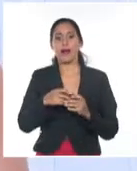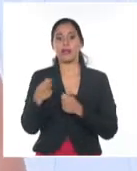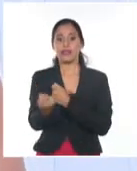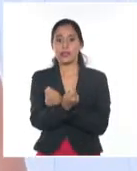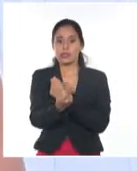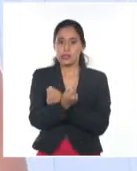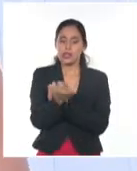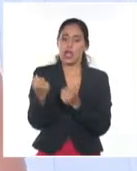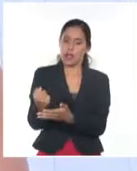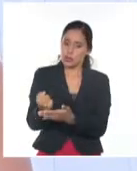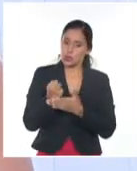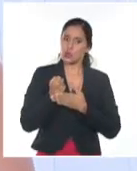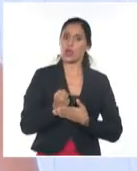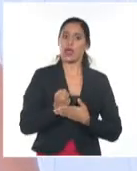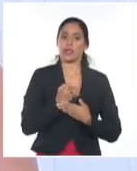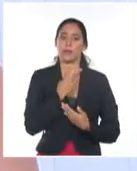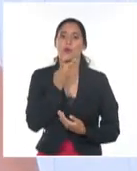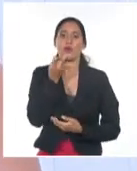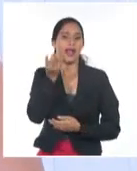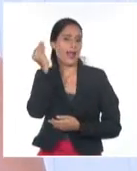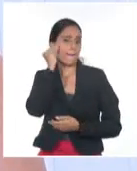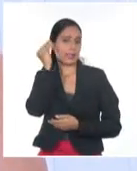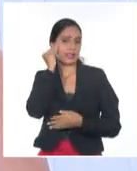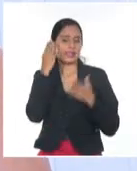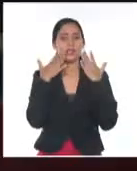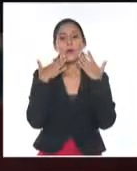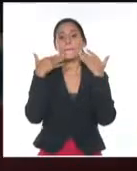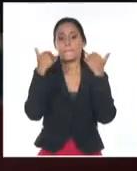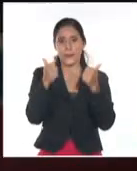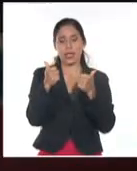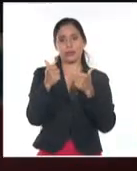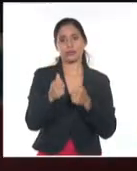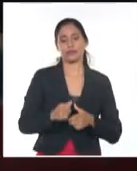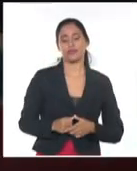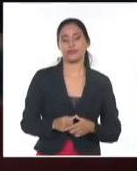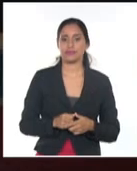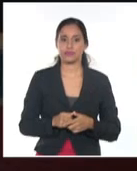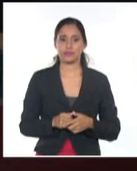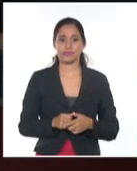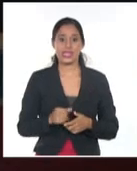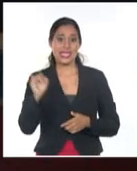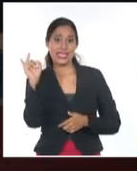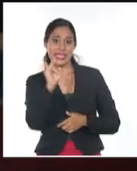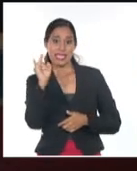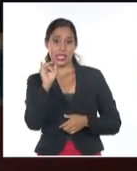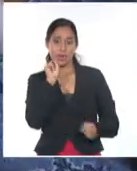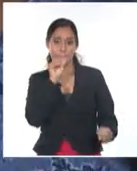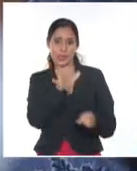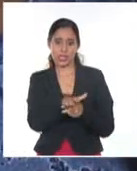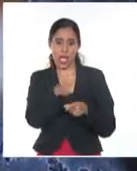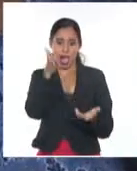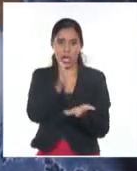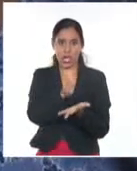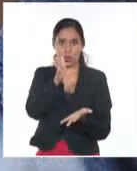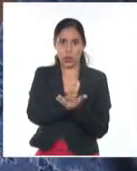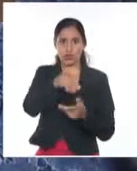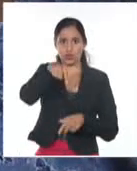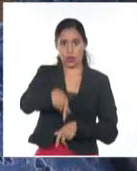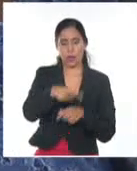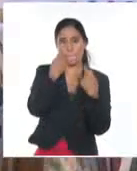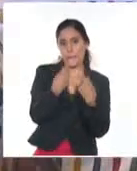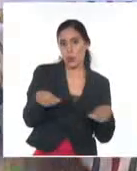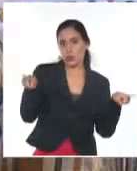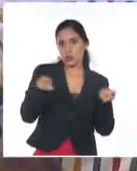evidente, que hemos aprendido muchísimo de ellos, de nuestros profesores. Aunque siete de ellos iniciaron este curso sus estudios musicales,